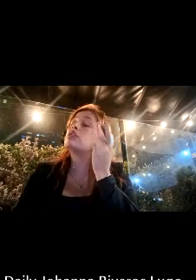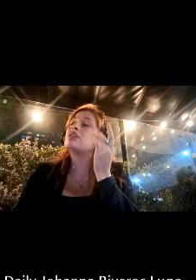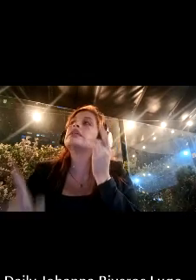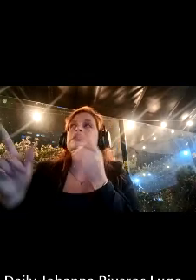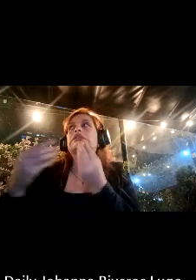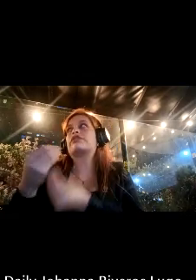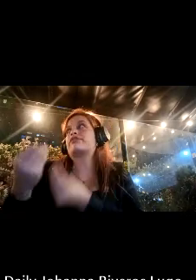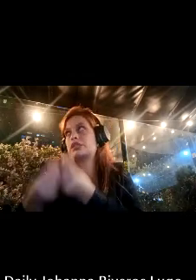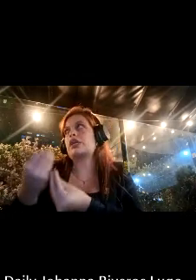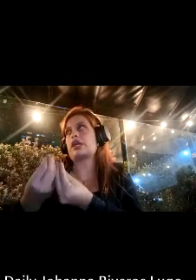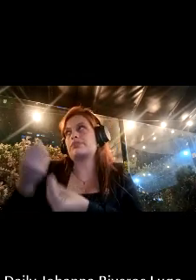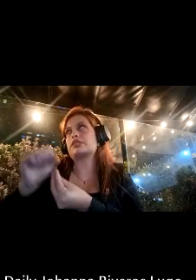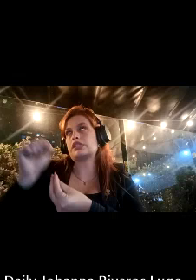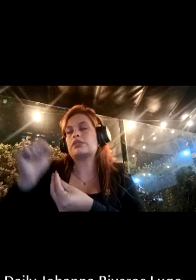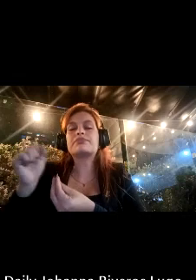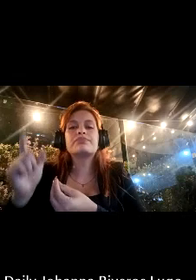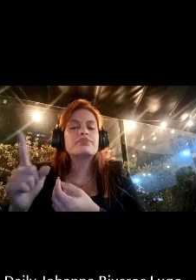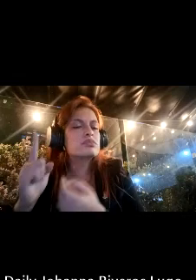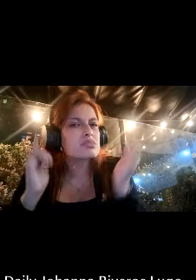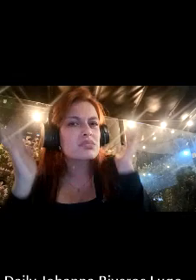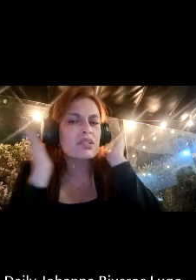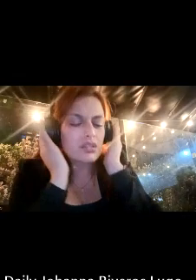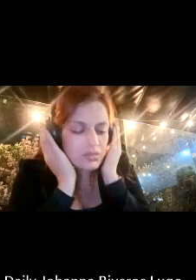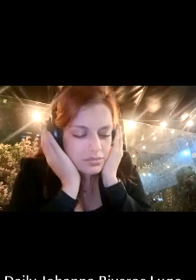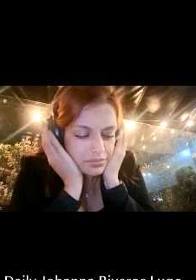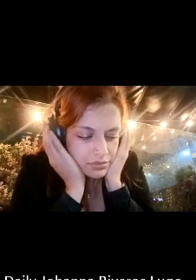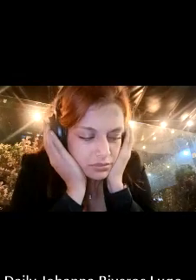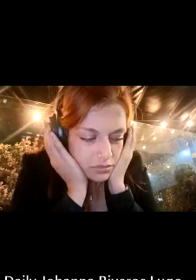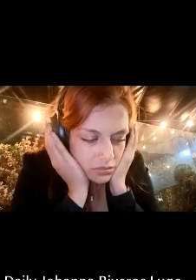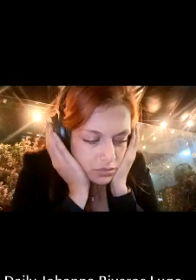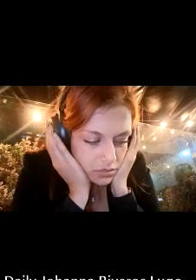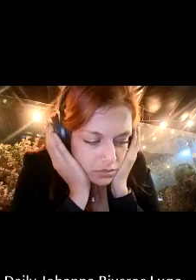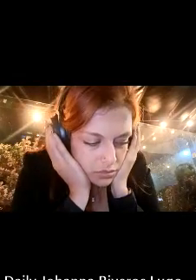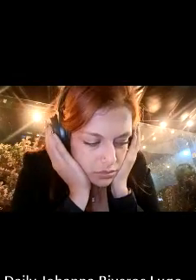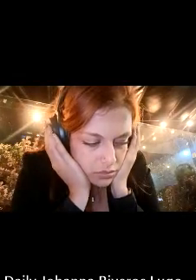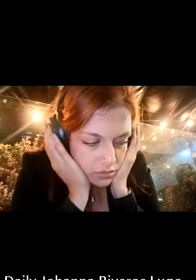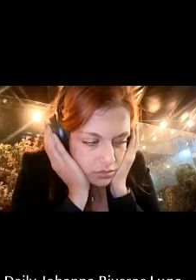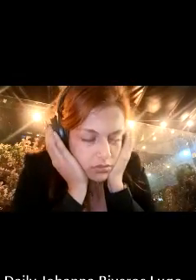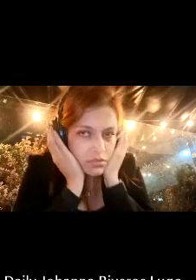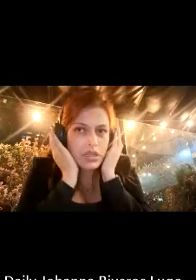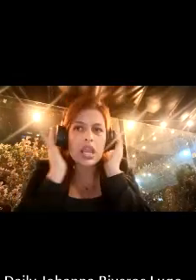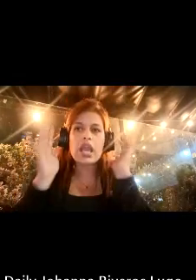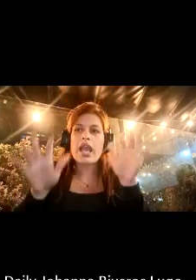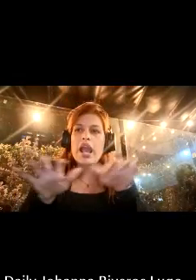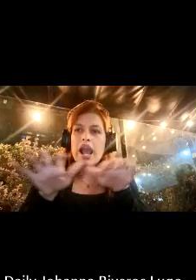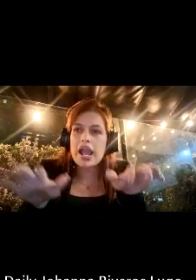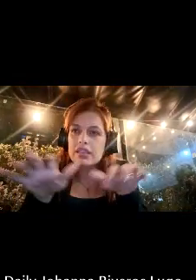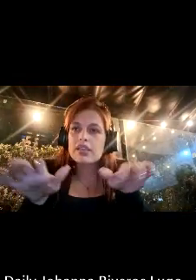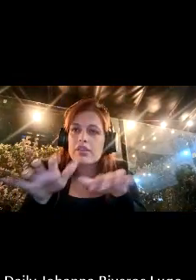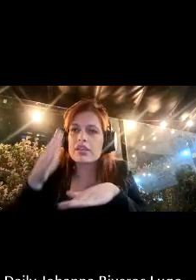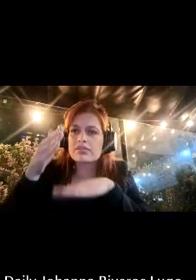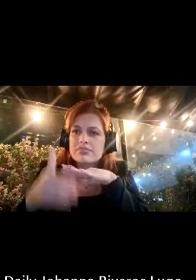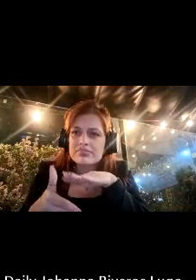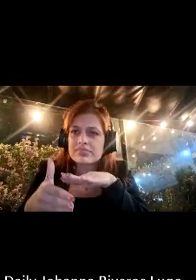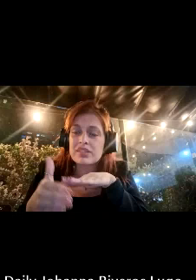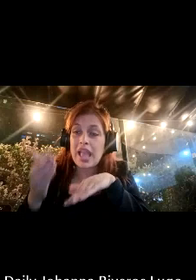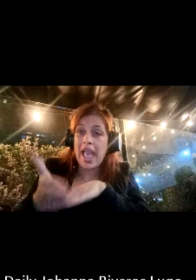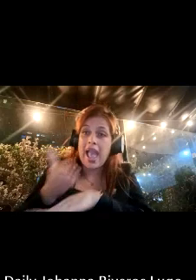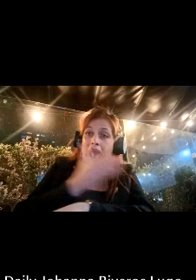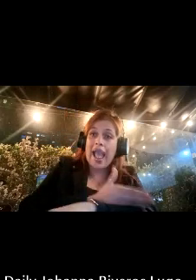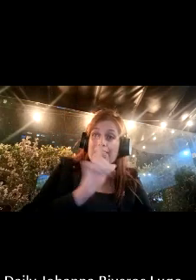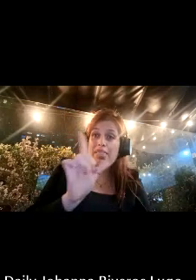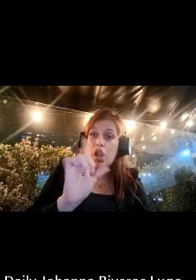entonces estos dos ejercicios para cuándo son? ¿Antes de que del lunes o como la? Sí, hasta el